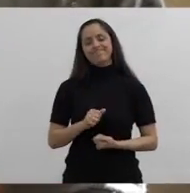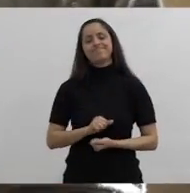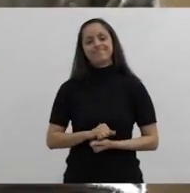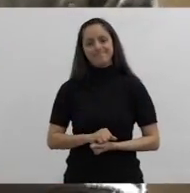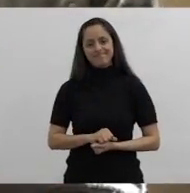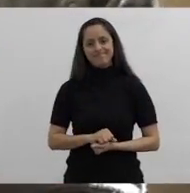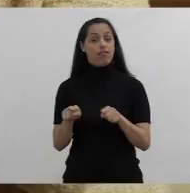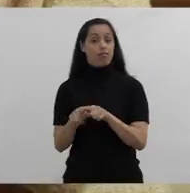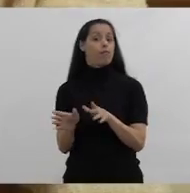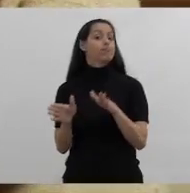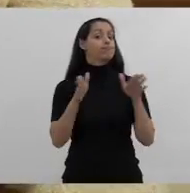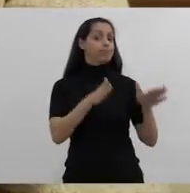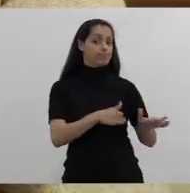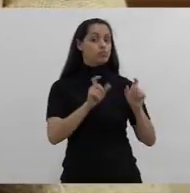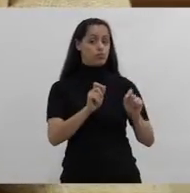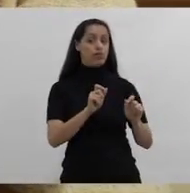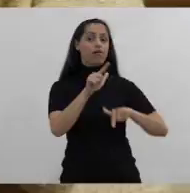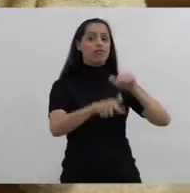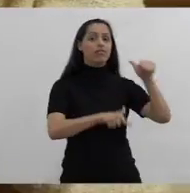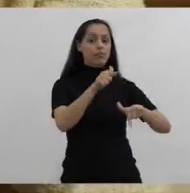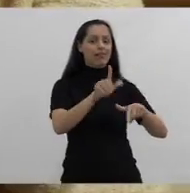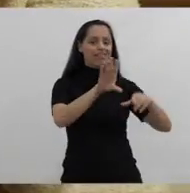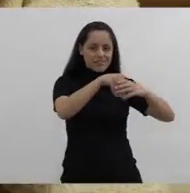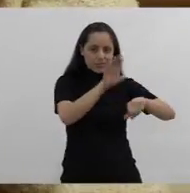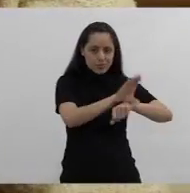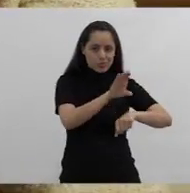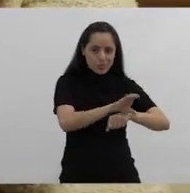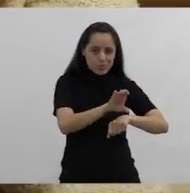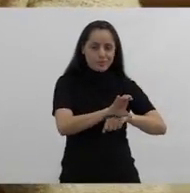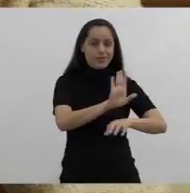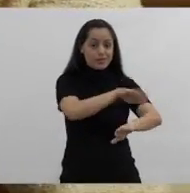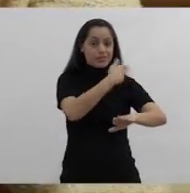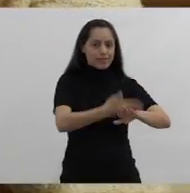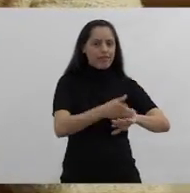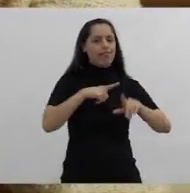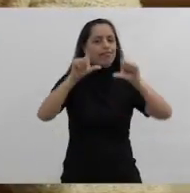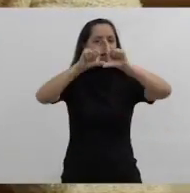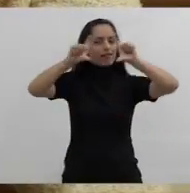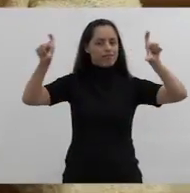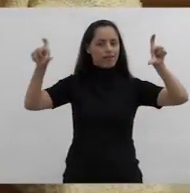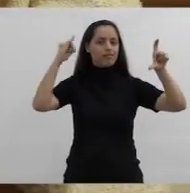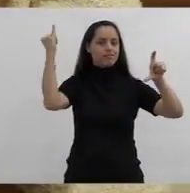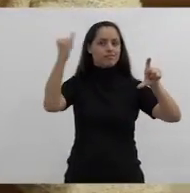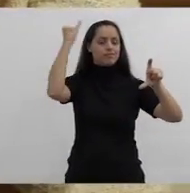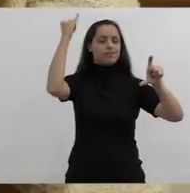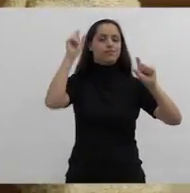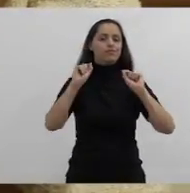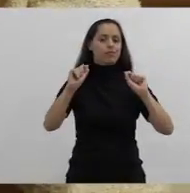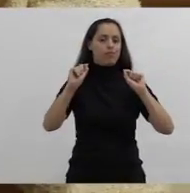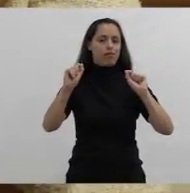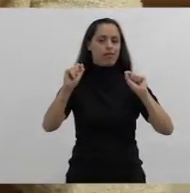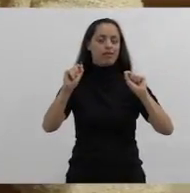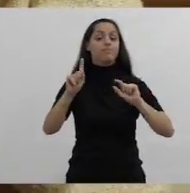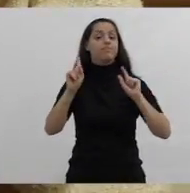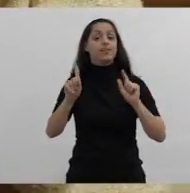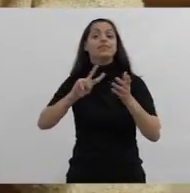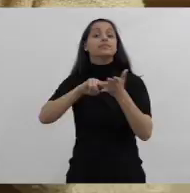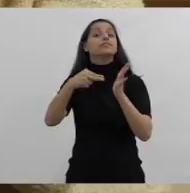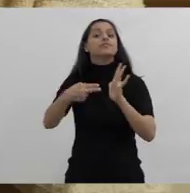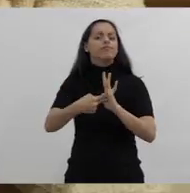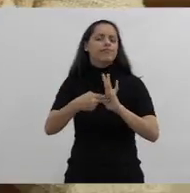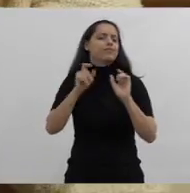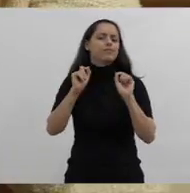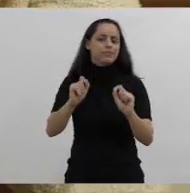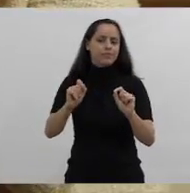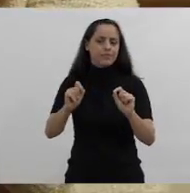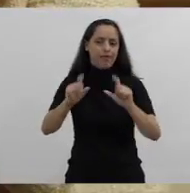son de la humanidad. Por otro lado, trabajamos en esa capacitación una frase de Einstein que